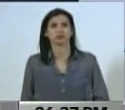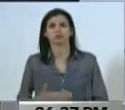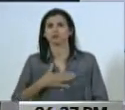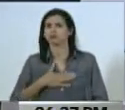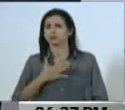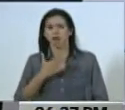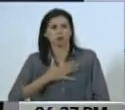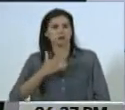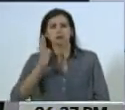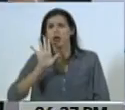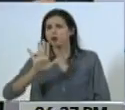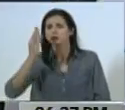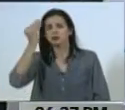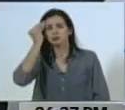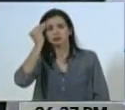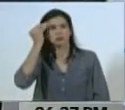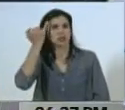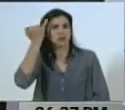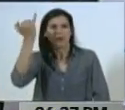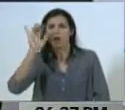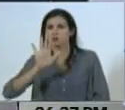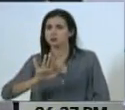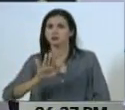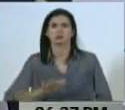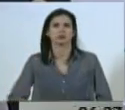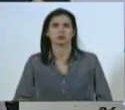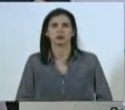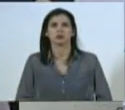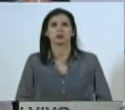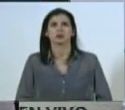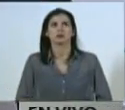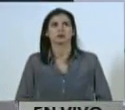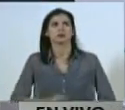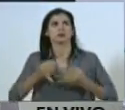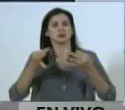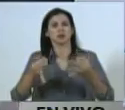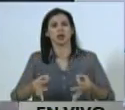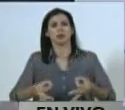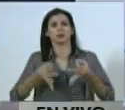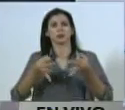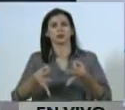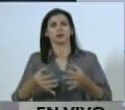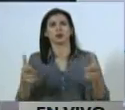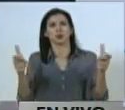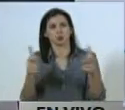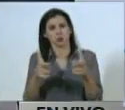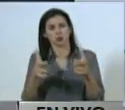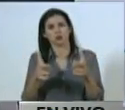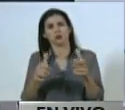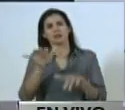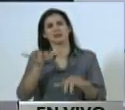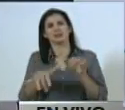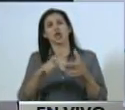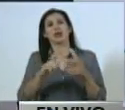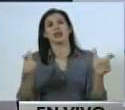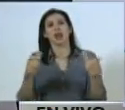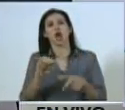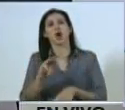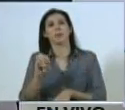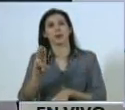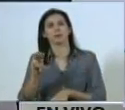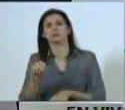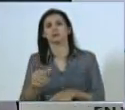concebimos. Así lo concebimos. Así que siempre las reuniones con nuestro secretario general